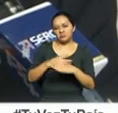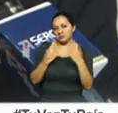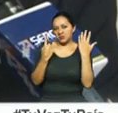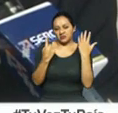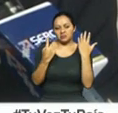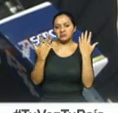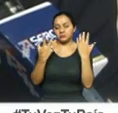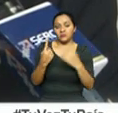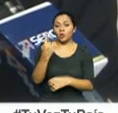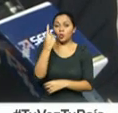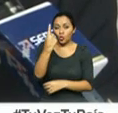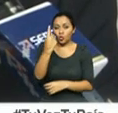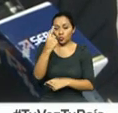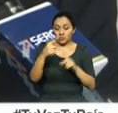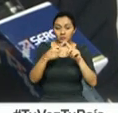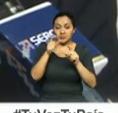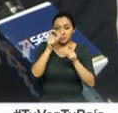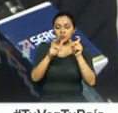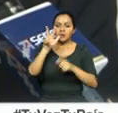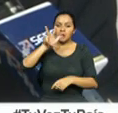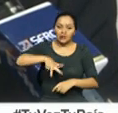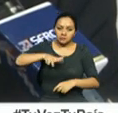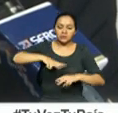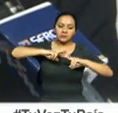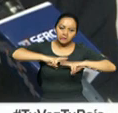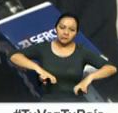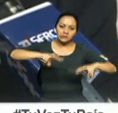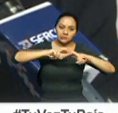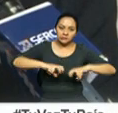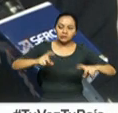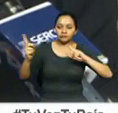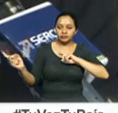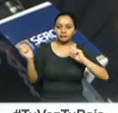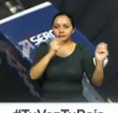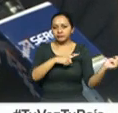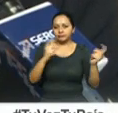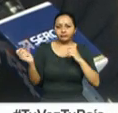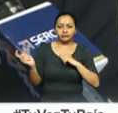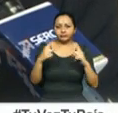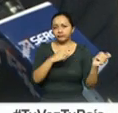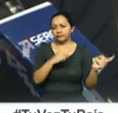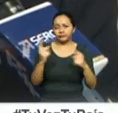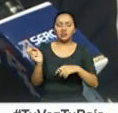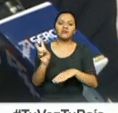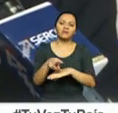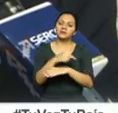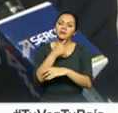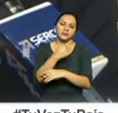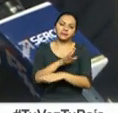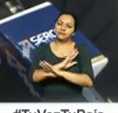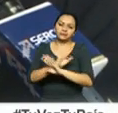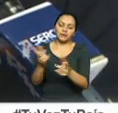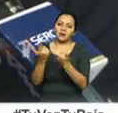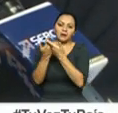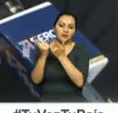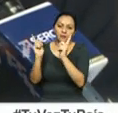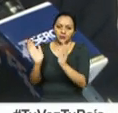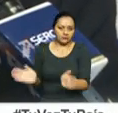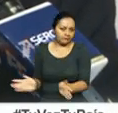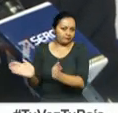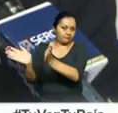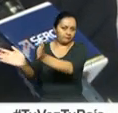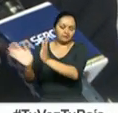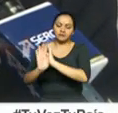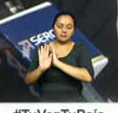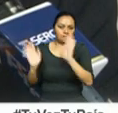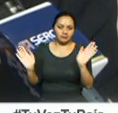pues, luego de 90 días de instrucción fiscal, la Fiscalía General del Estado consideró que no existían elementos de convicción suficientes